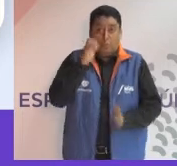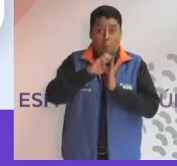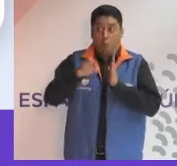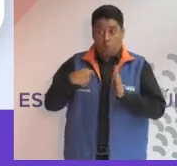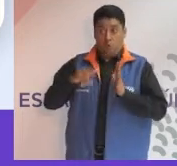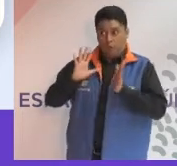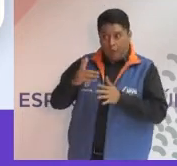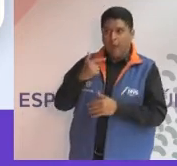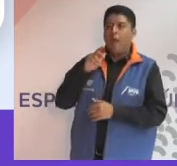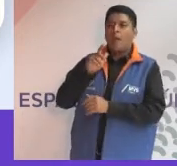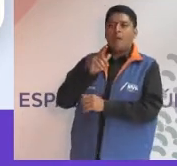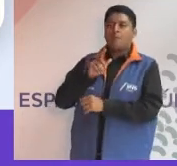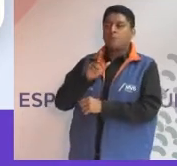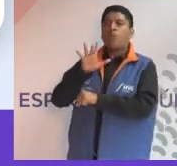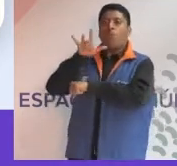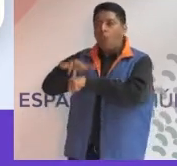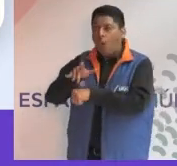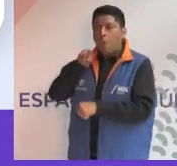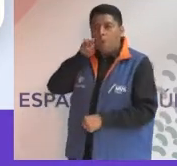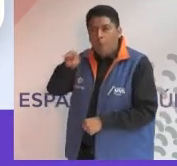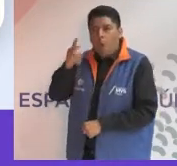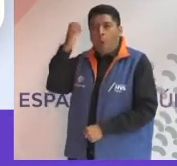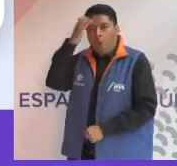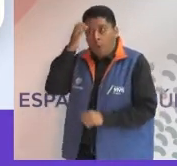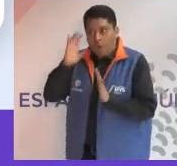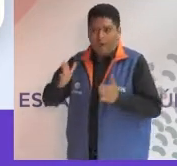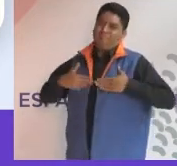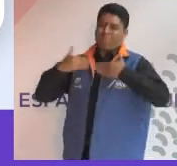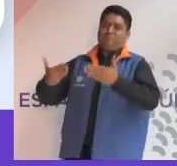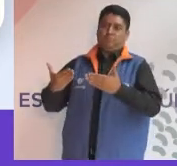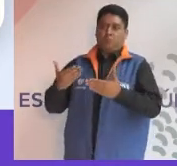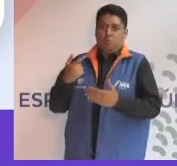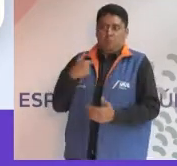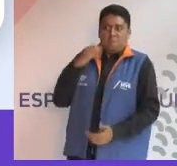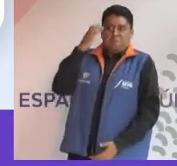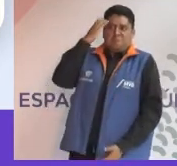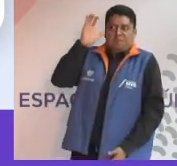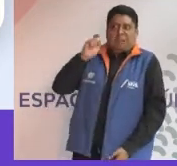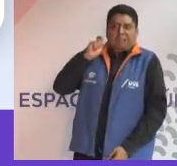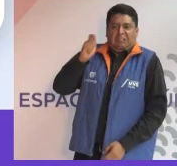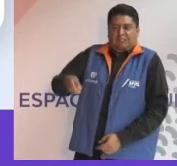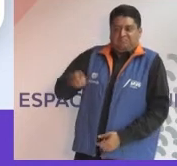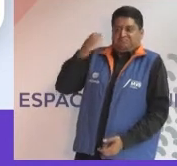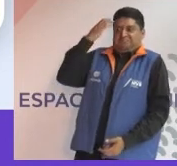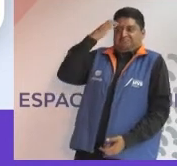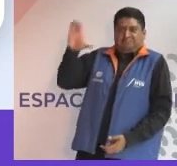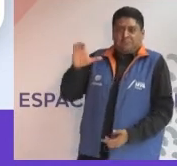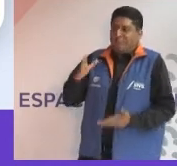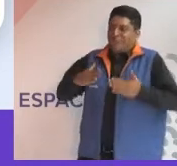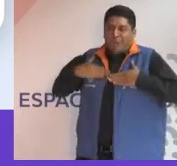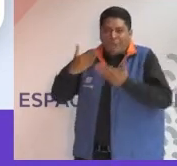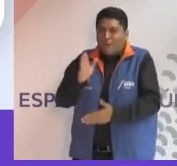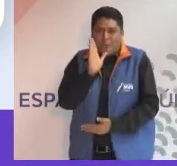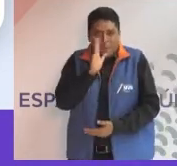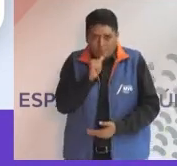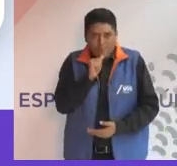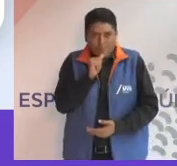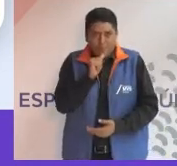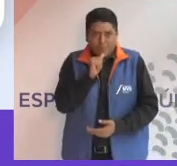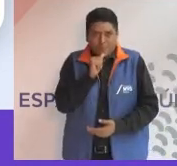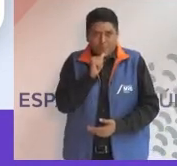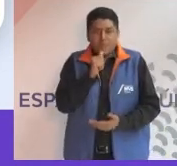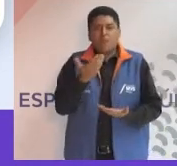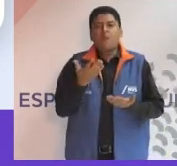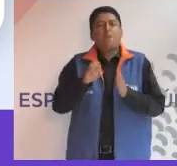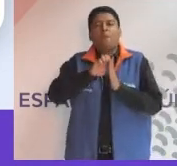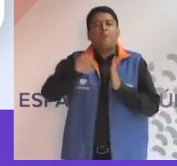refiero especialmente de la falta de conocimiento de lo que es una organización de la sociedad civil, qué relación puede